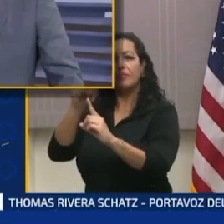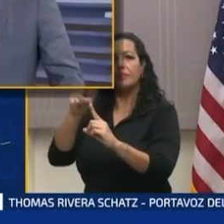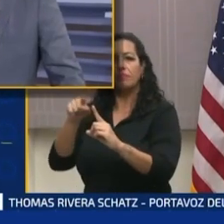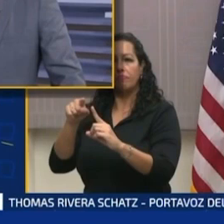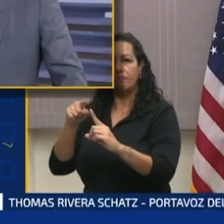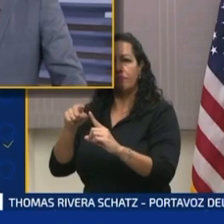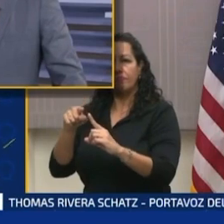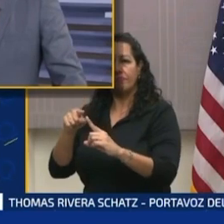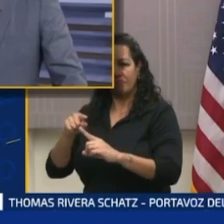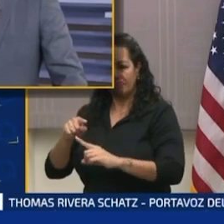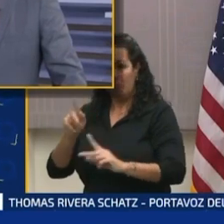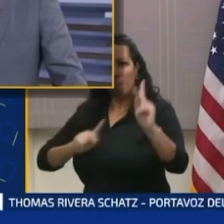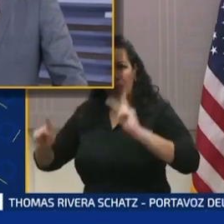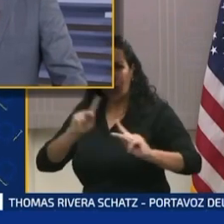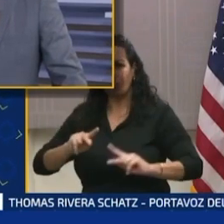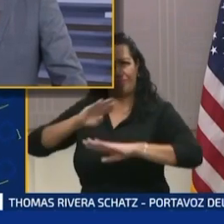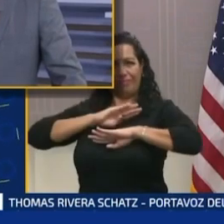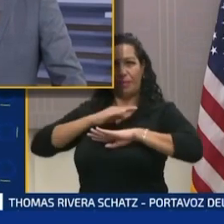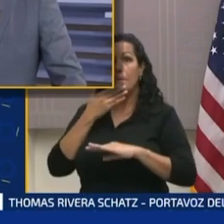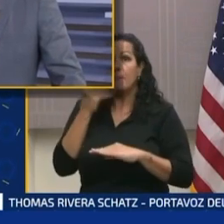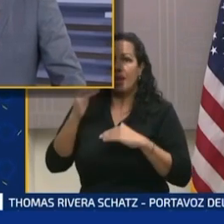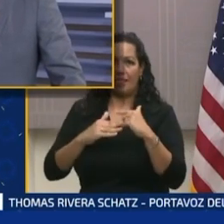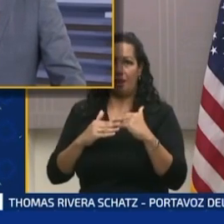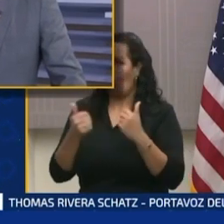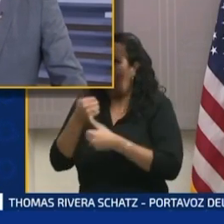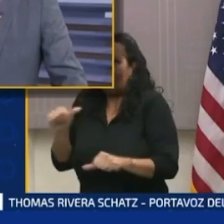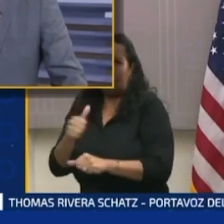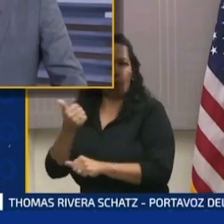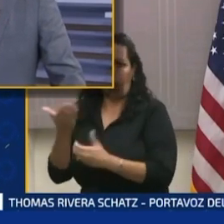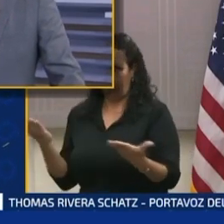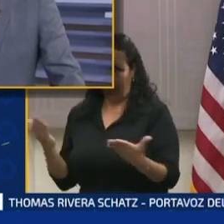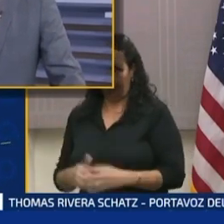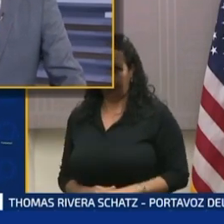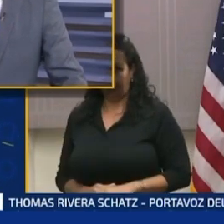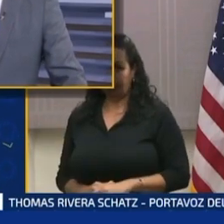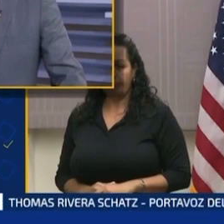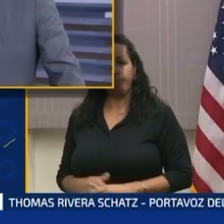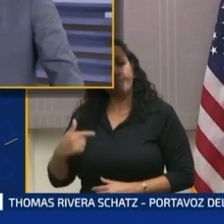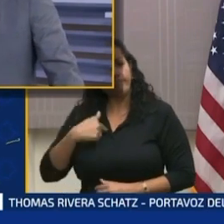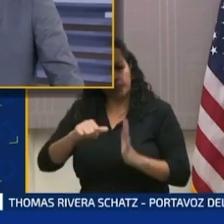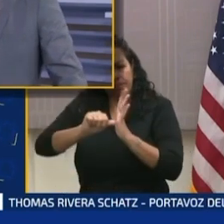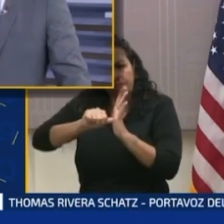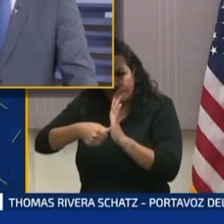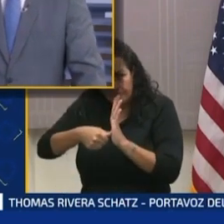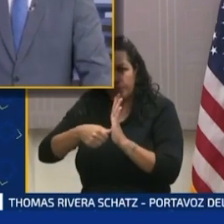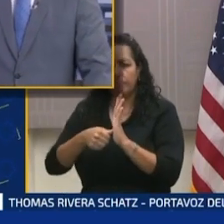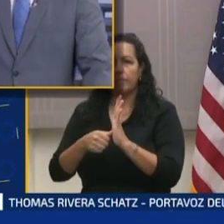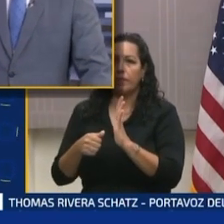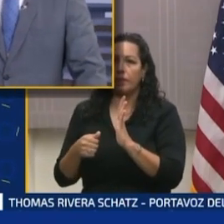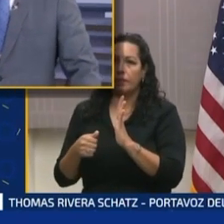que la gente quiere ver es la exigencia del gobierno que estos nuevos funcionarios, que nuestro gobernador, que nuestros legisladores, que todo el